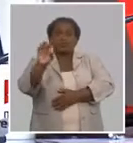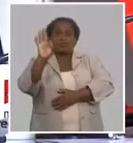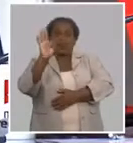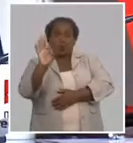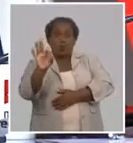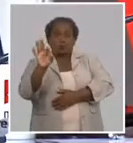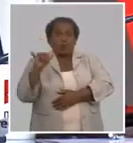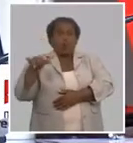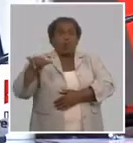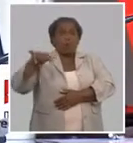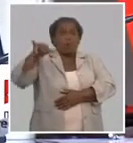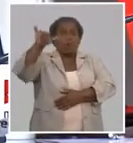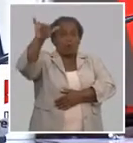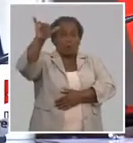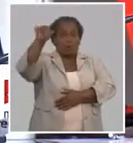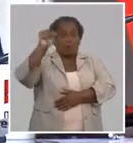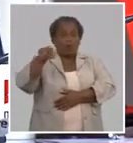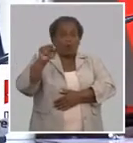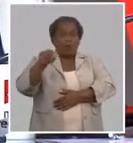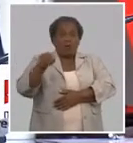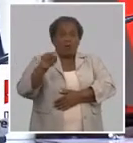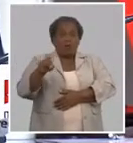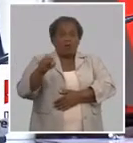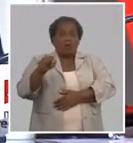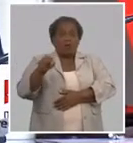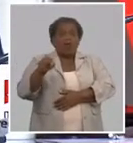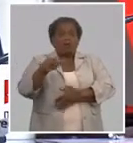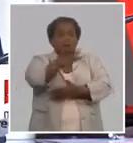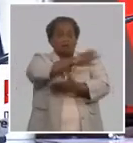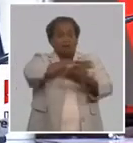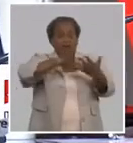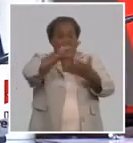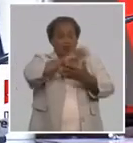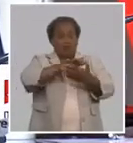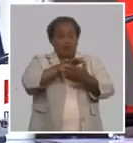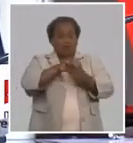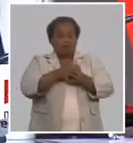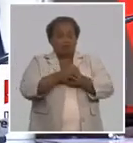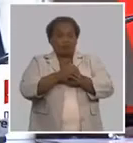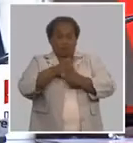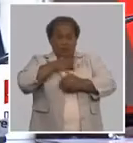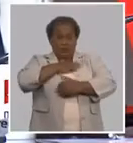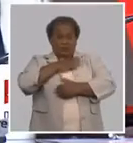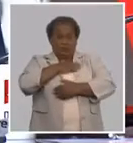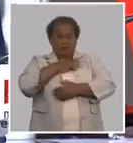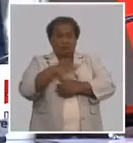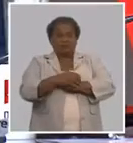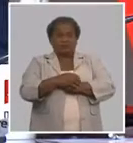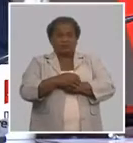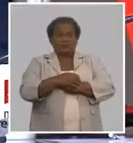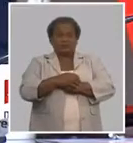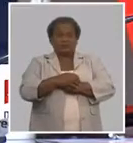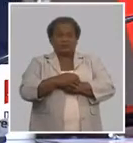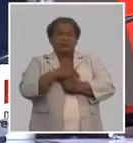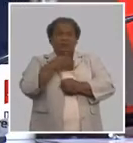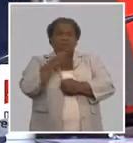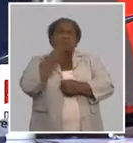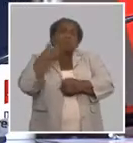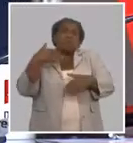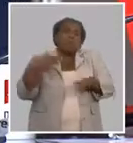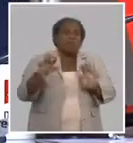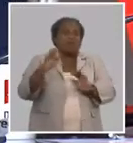sobre vuelos a nuestra región de información de vuelo incluyendo su espacio aéreo pudiera pensarse